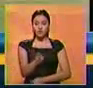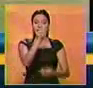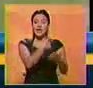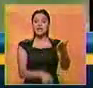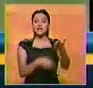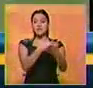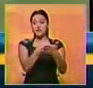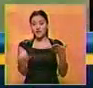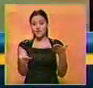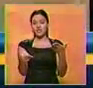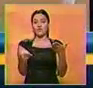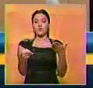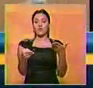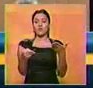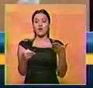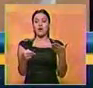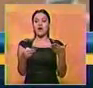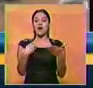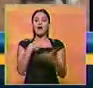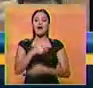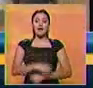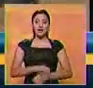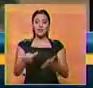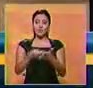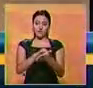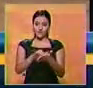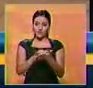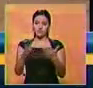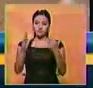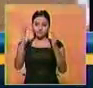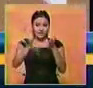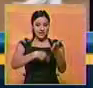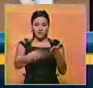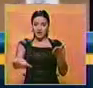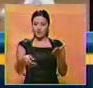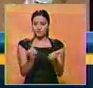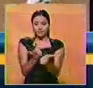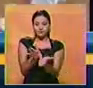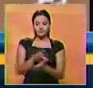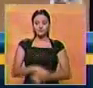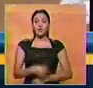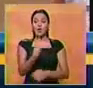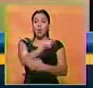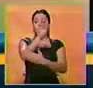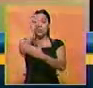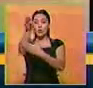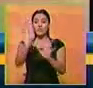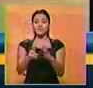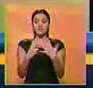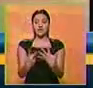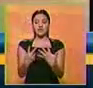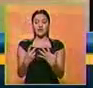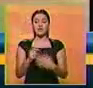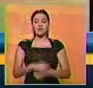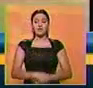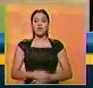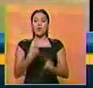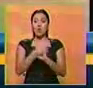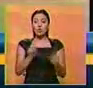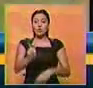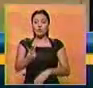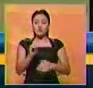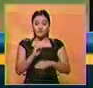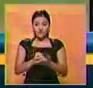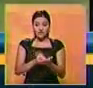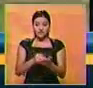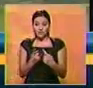al conjunto de los Yankees de Nueva York. Kevin Youkilly se conectó a su jonrón 17, mientras que Dustin Pedroia conectó un doblete